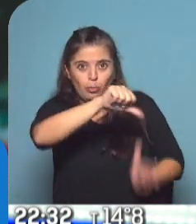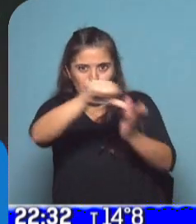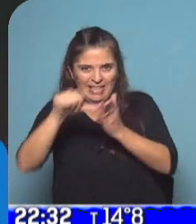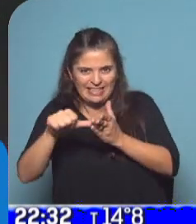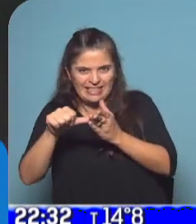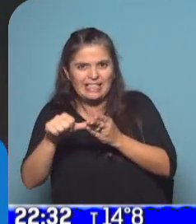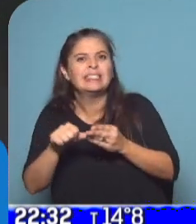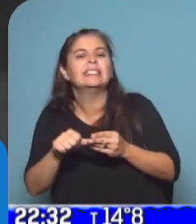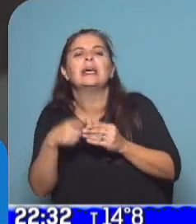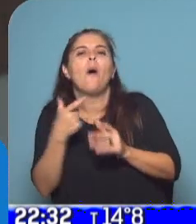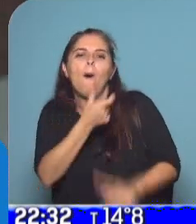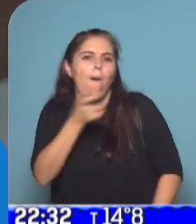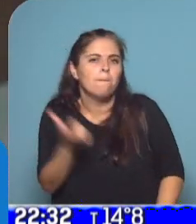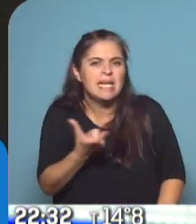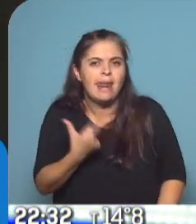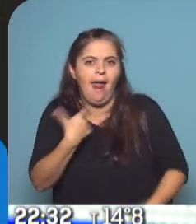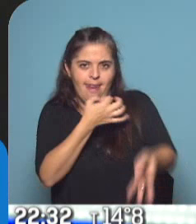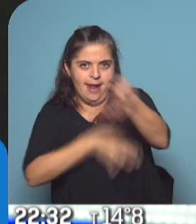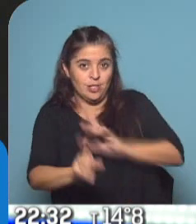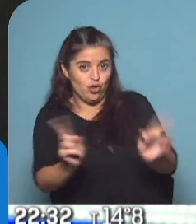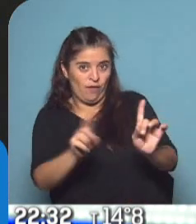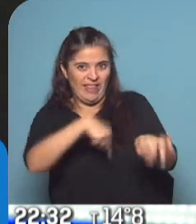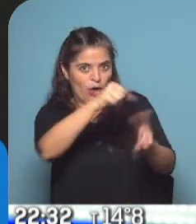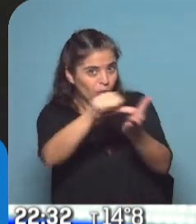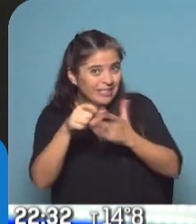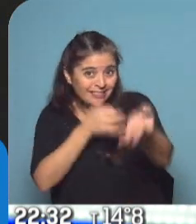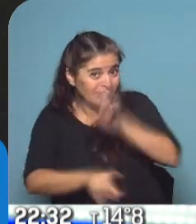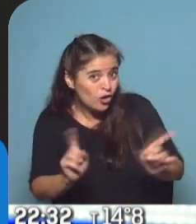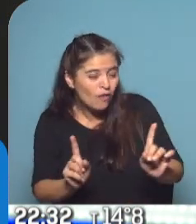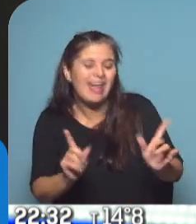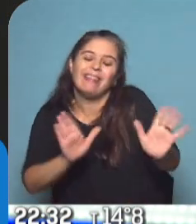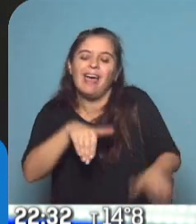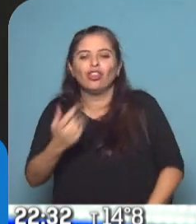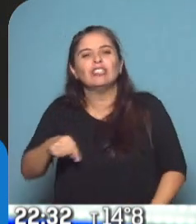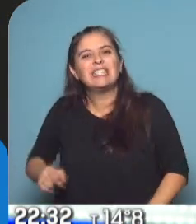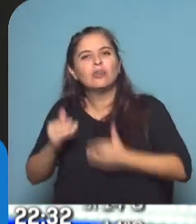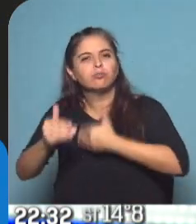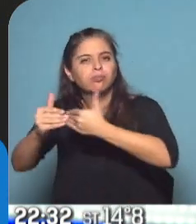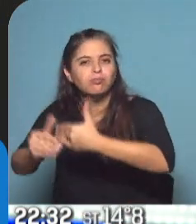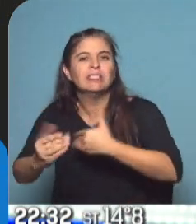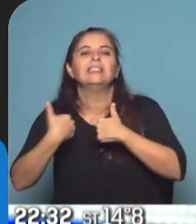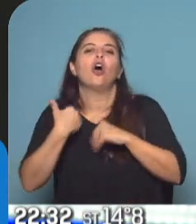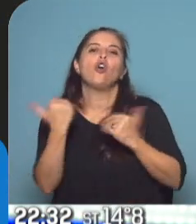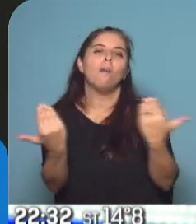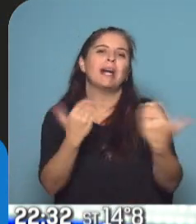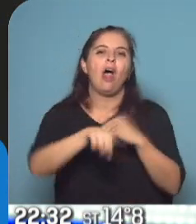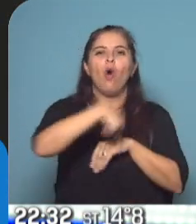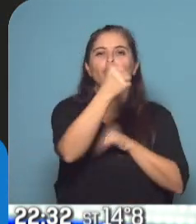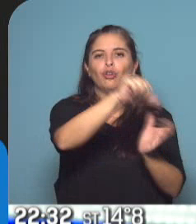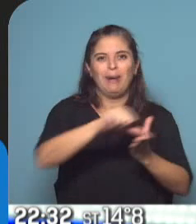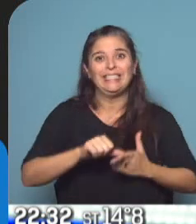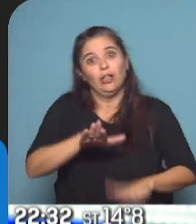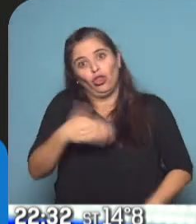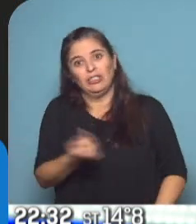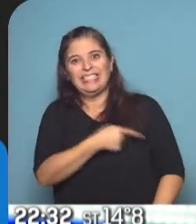alguna manera se obturar y a la posibilidad que se desarrolle todo ese complejo científico-tecnológico vinculado a la lectura electrónica de consumo por ejemplo entonces una carta que